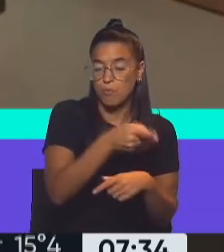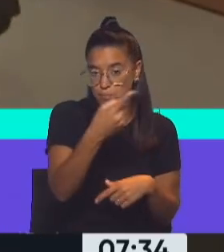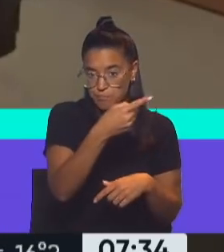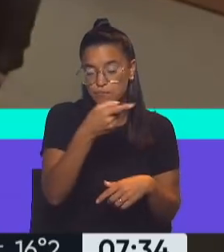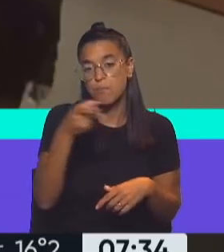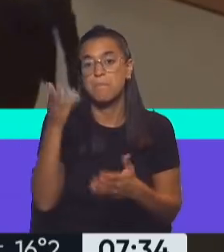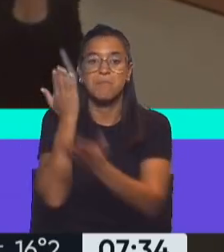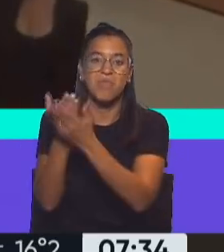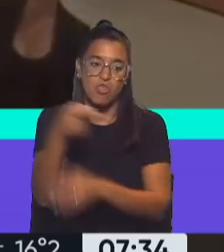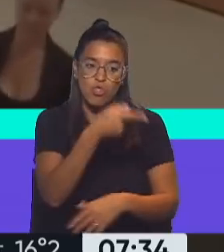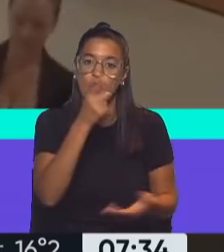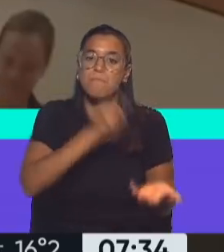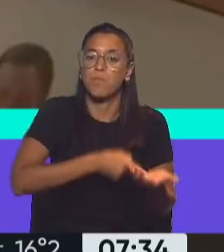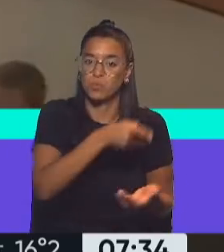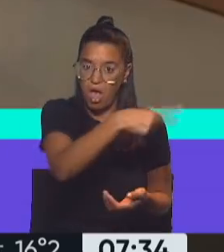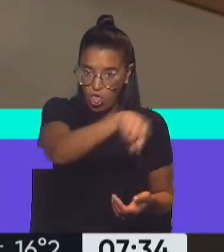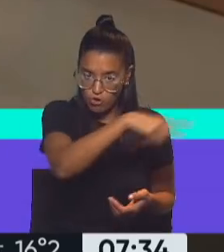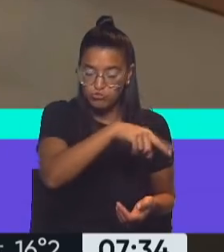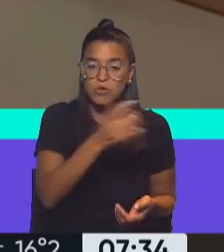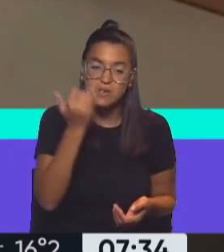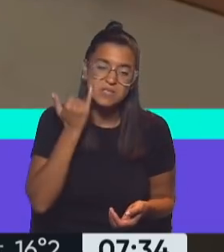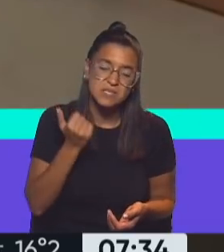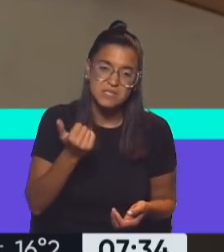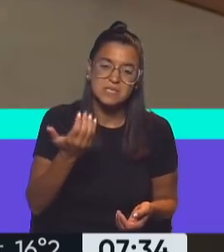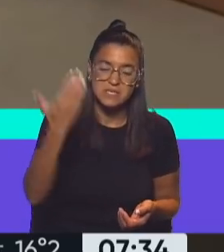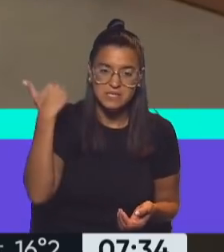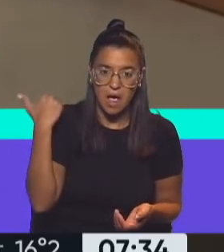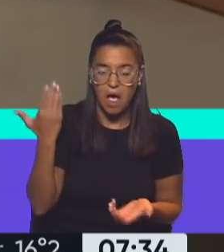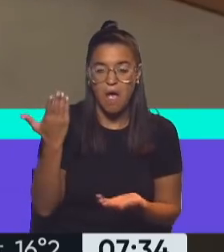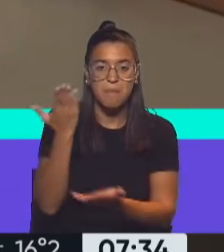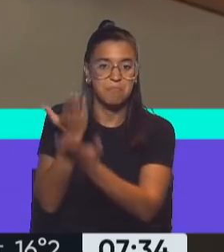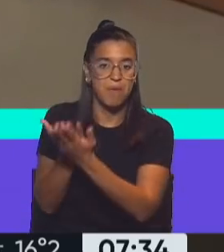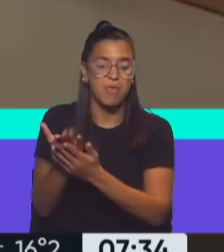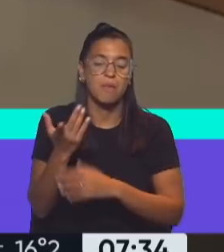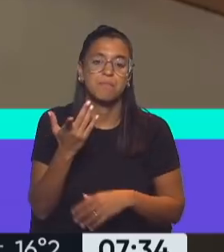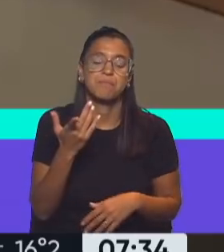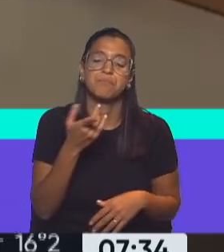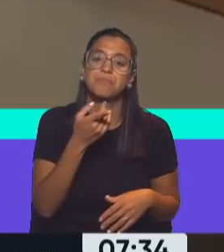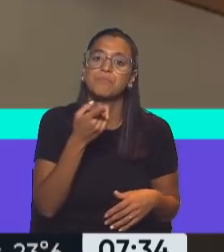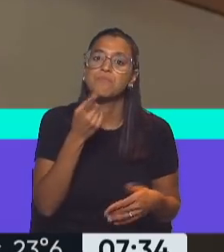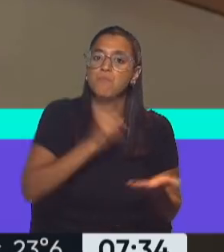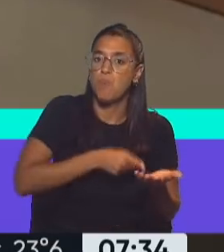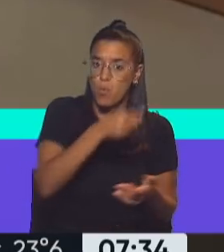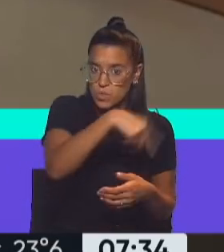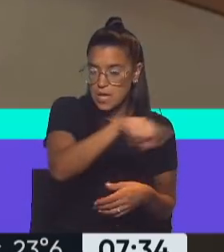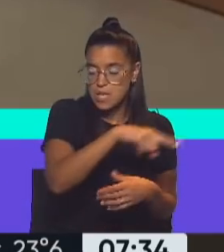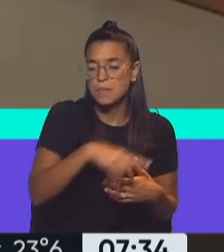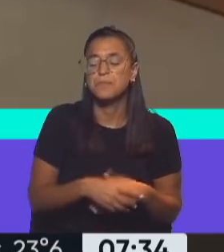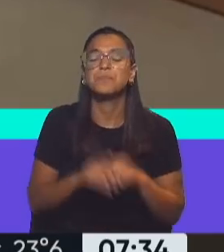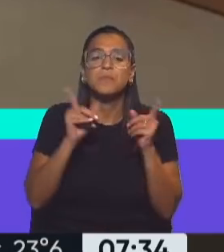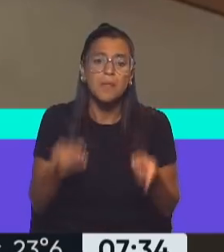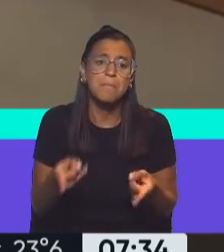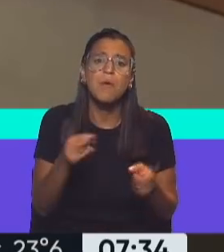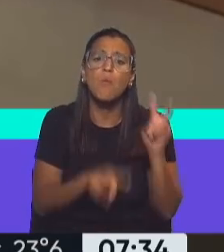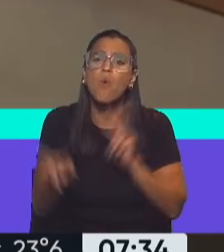impute, que ya fueron, se pidió la imputación. Sí. Y además buscando los